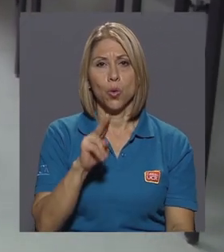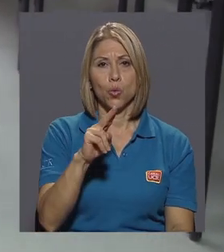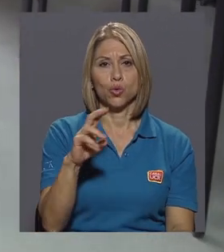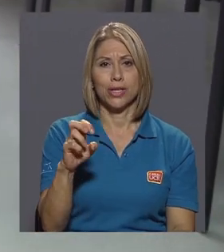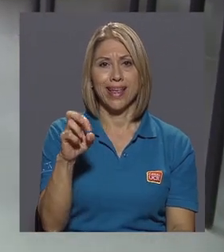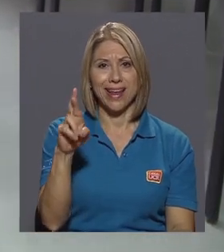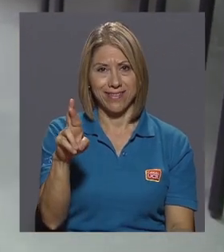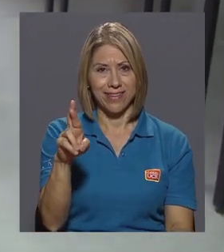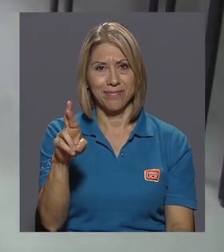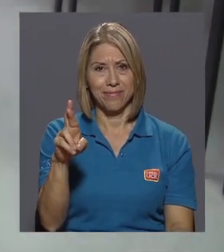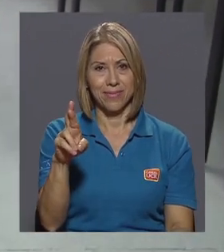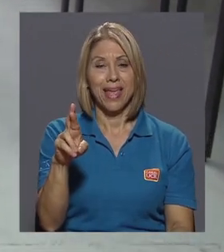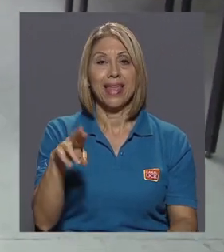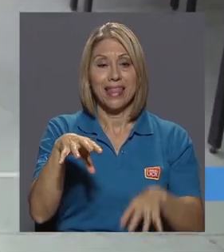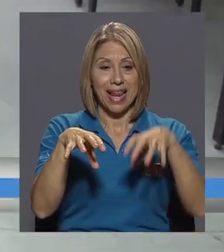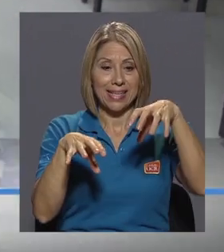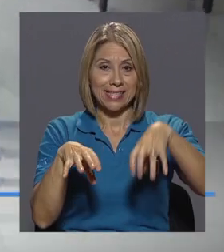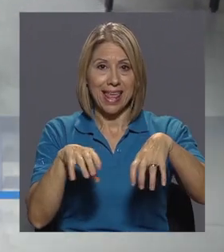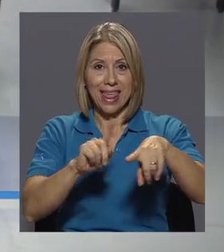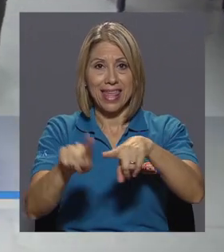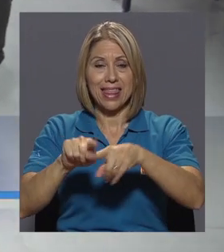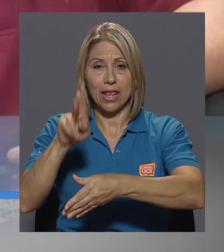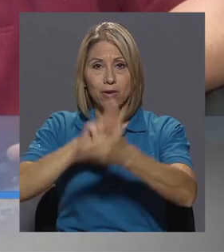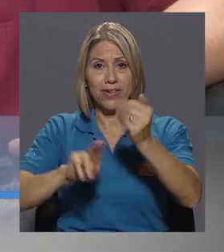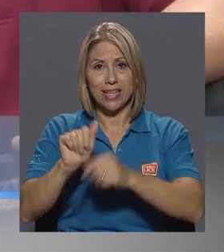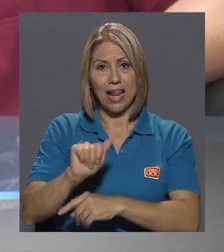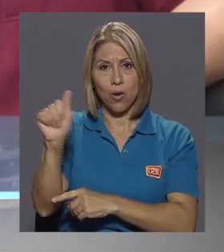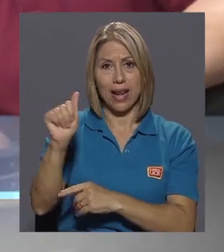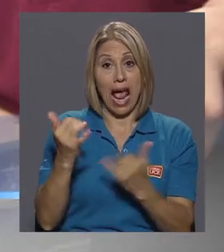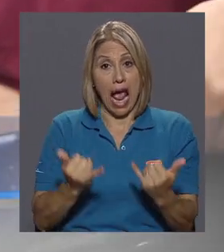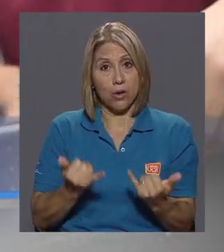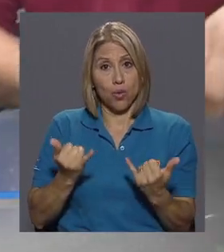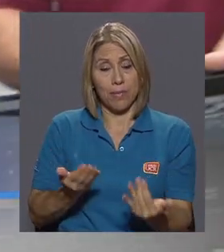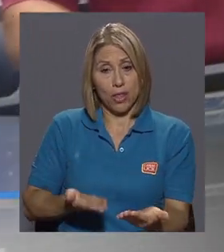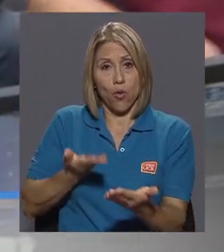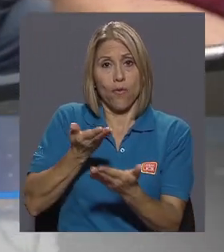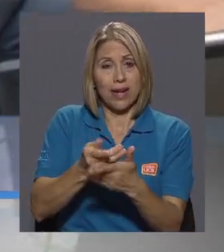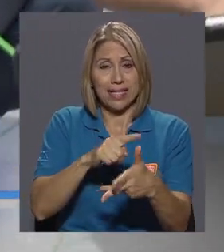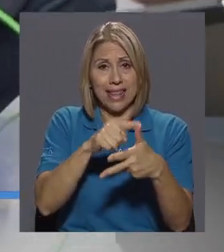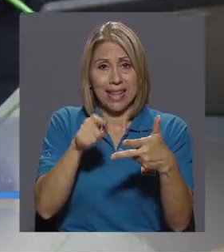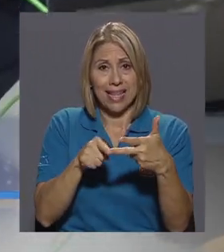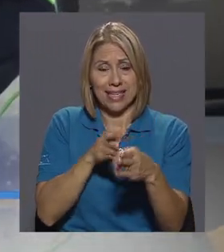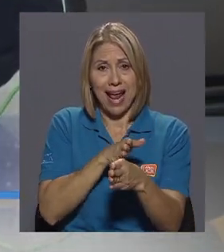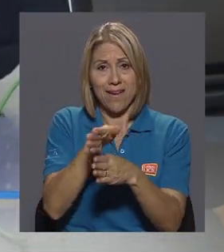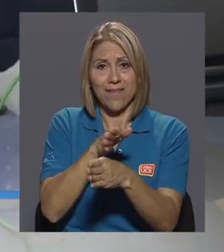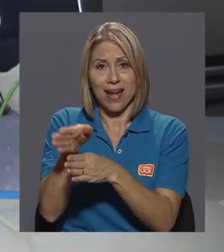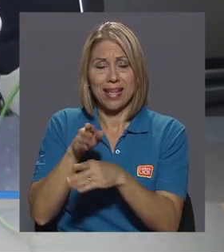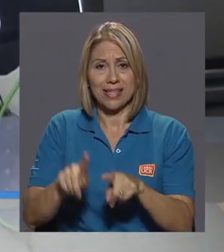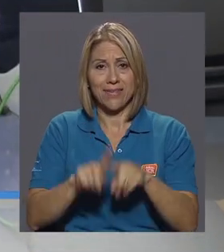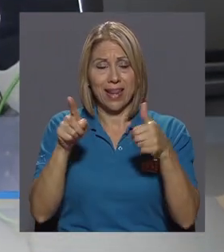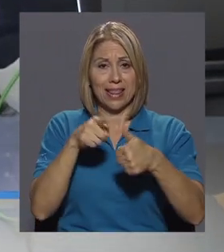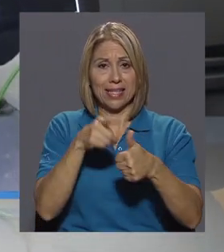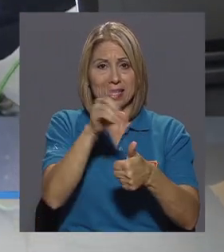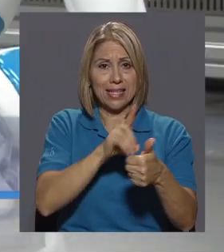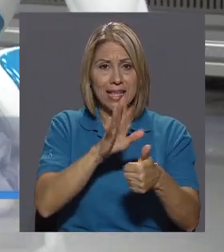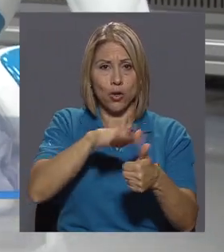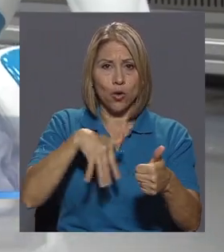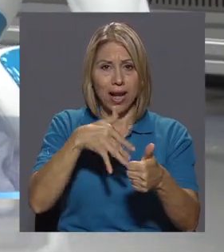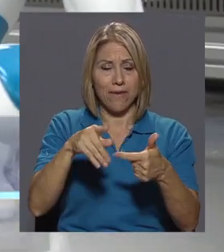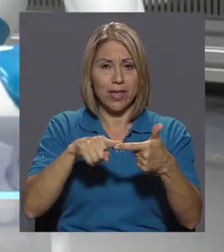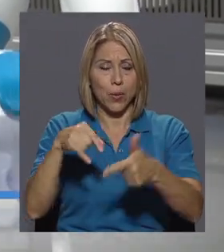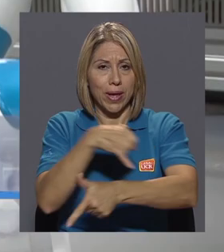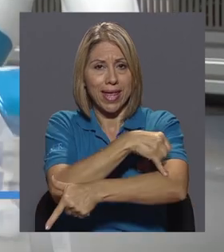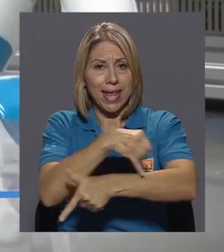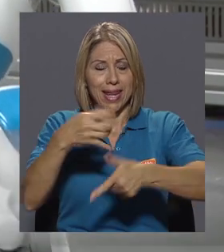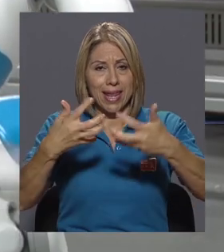La UCR, de la sede interuniversitaria de Alajuela, actualmente ofrece a los estudiantes tres carreras diferentes: diseño gráfico,